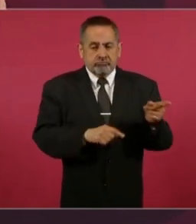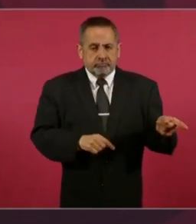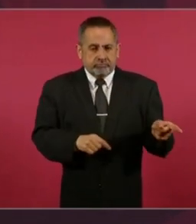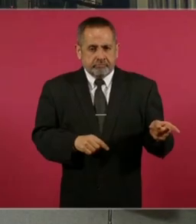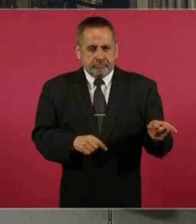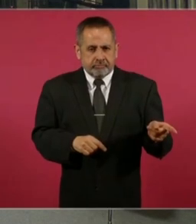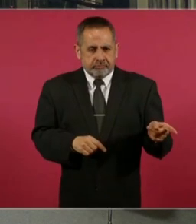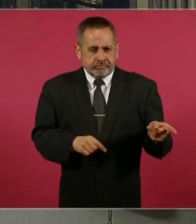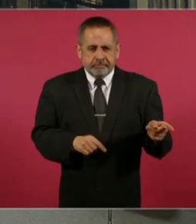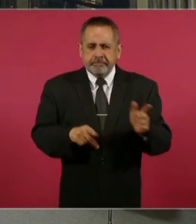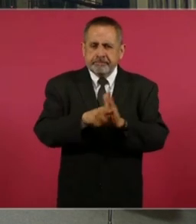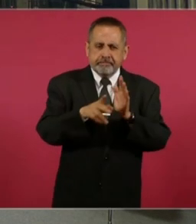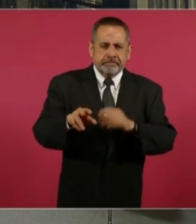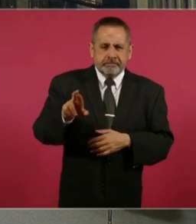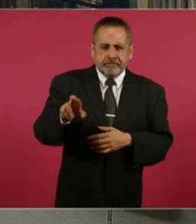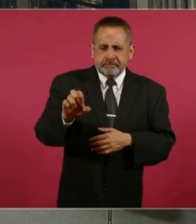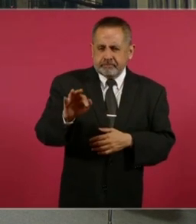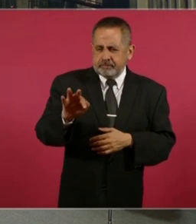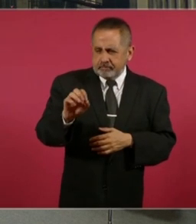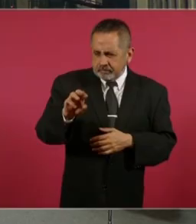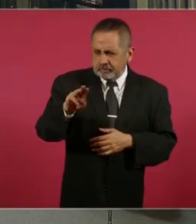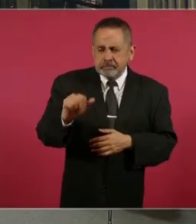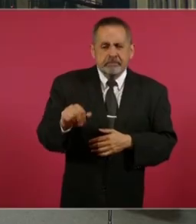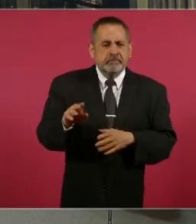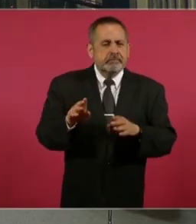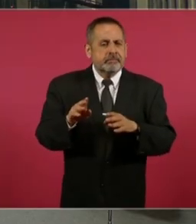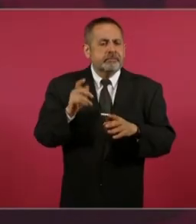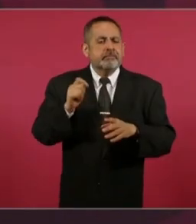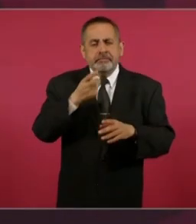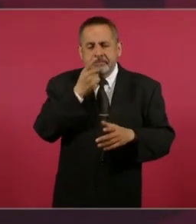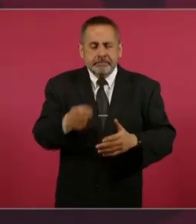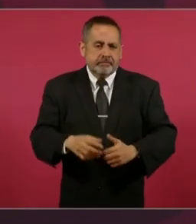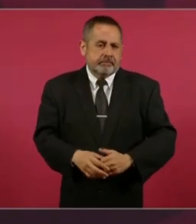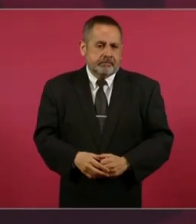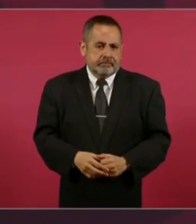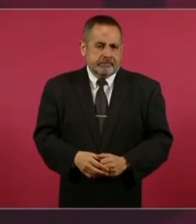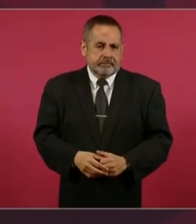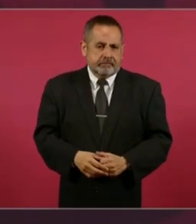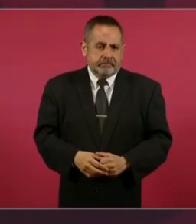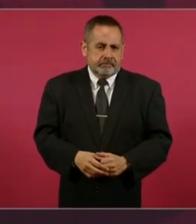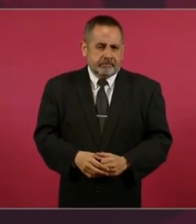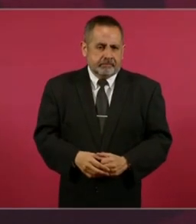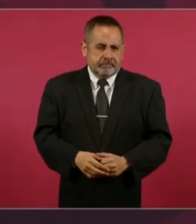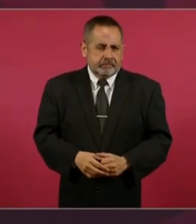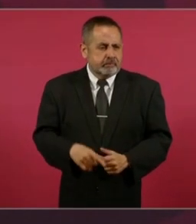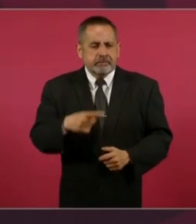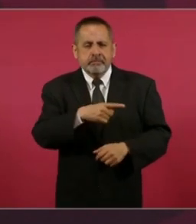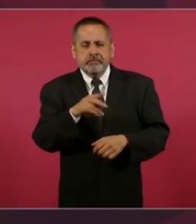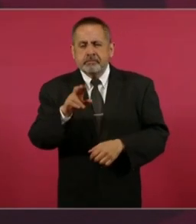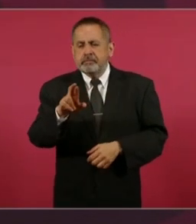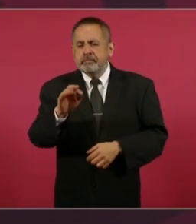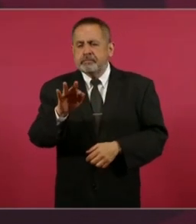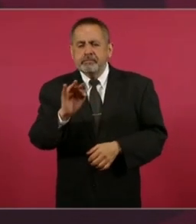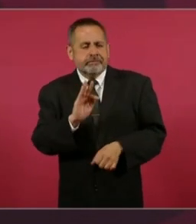periódico forma y Qué es el periódico Reforma A quién